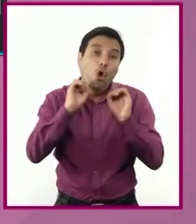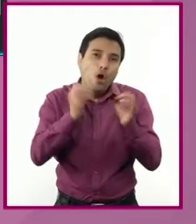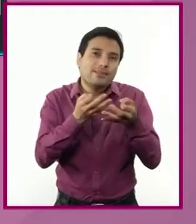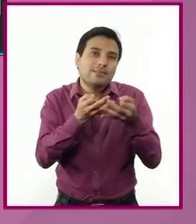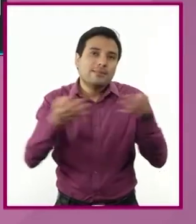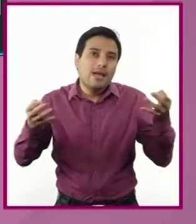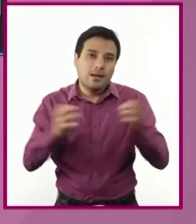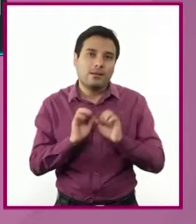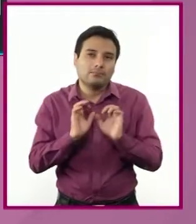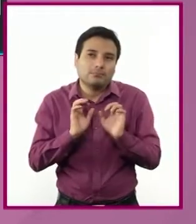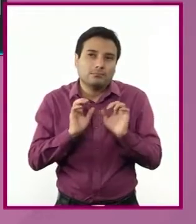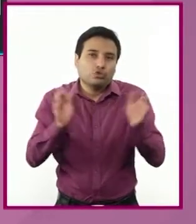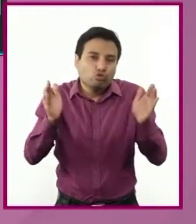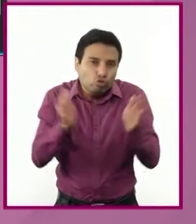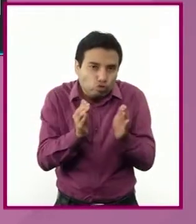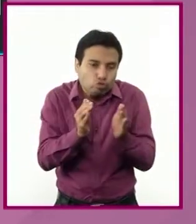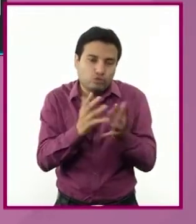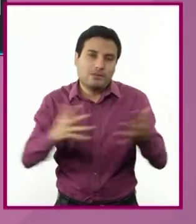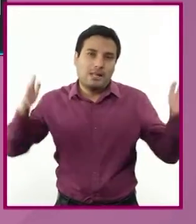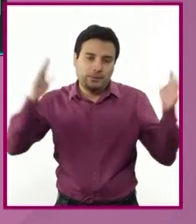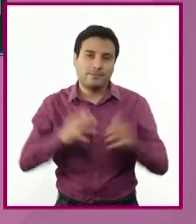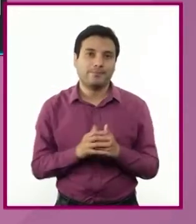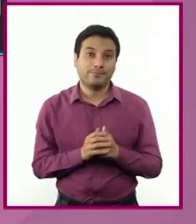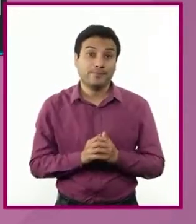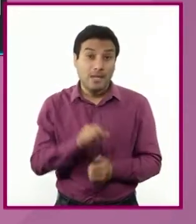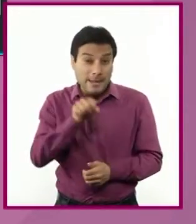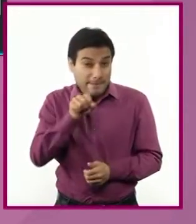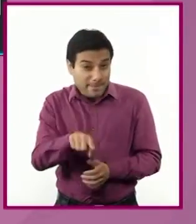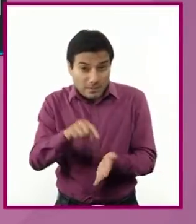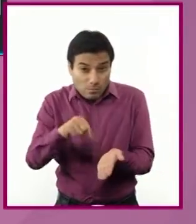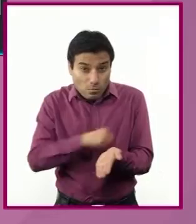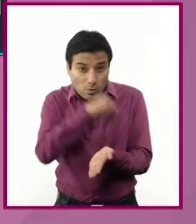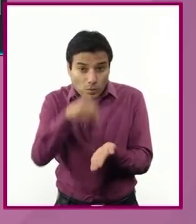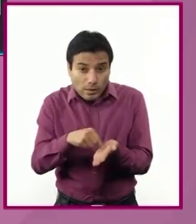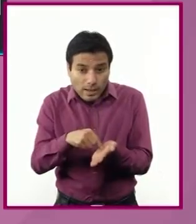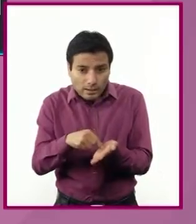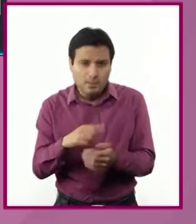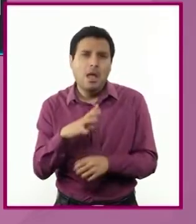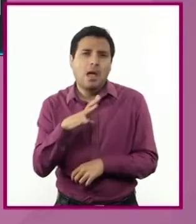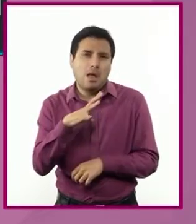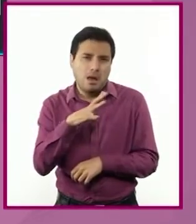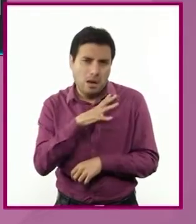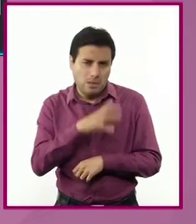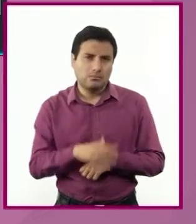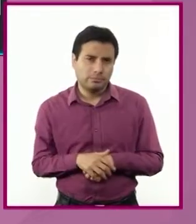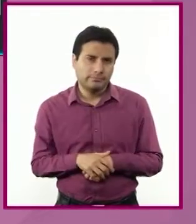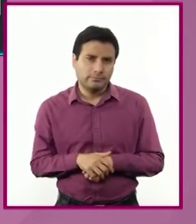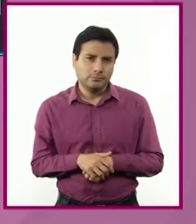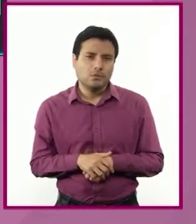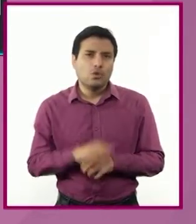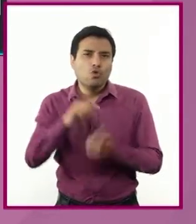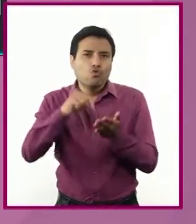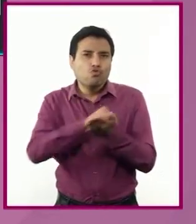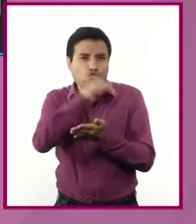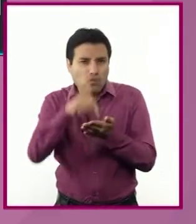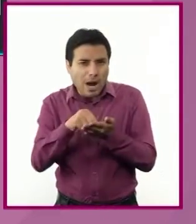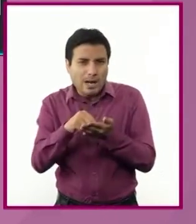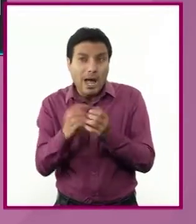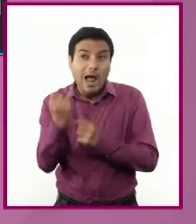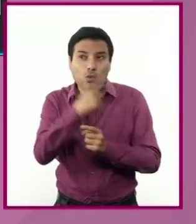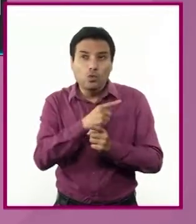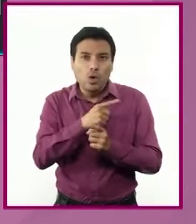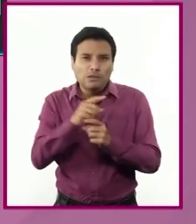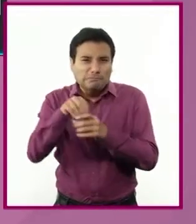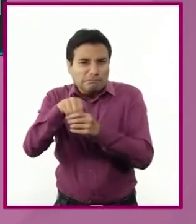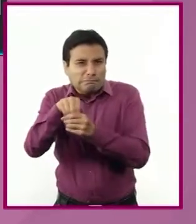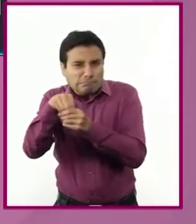territorio. Además, en un mismo espacio geográfico, existen contrastes entre áreas muy pobladas y otras